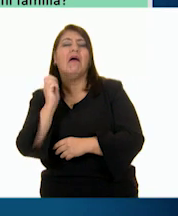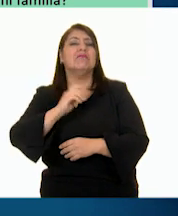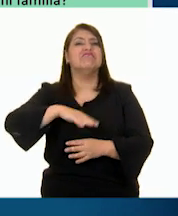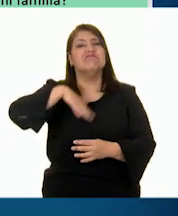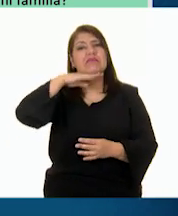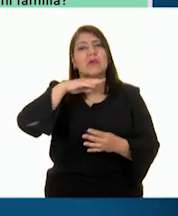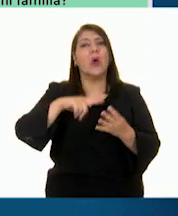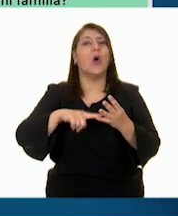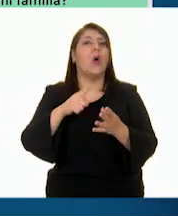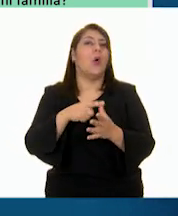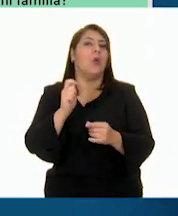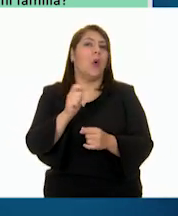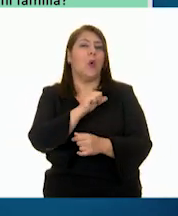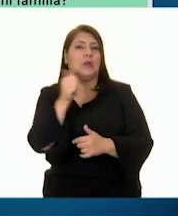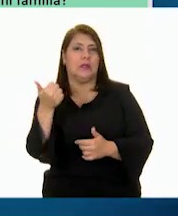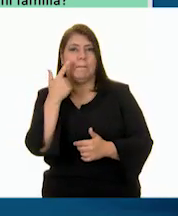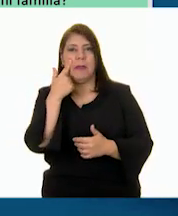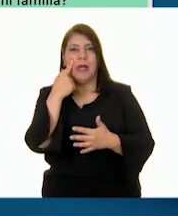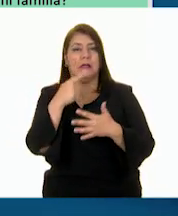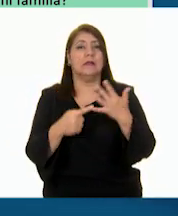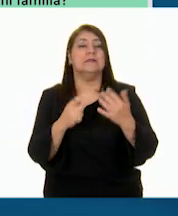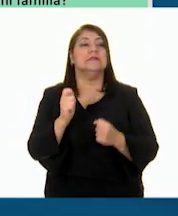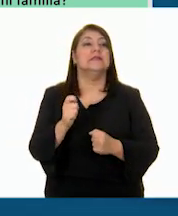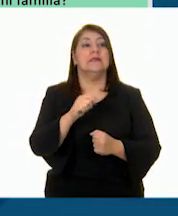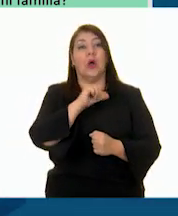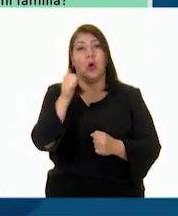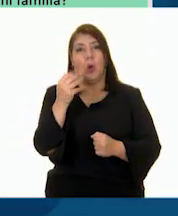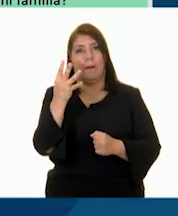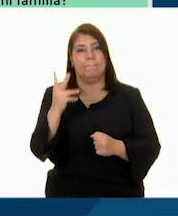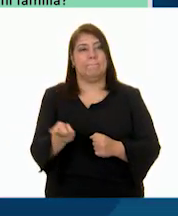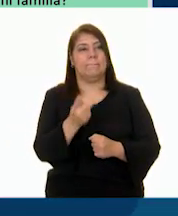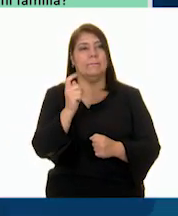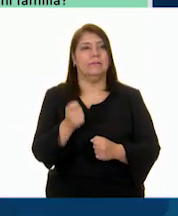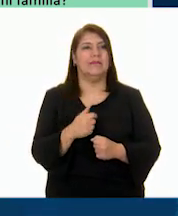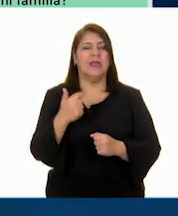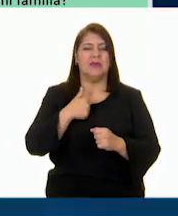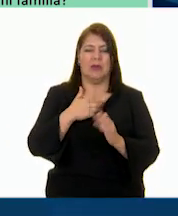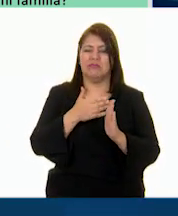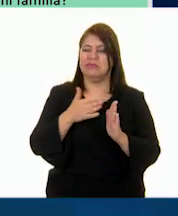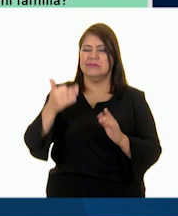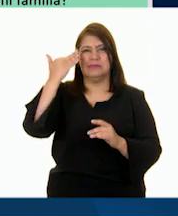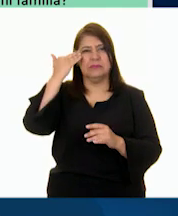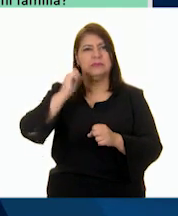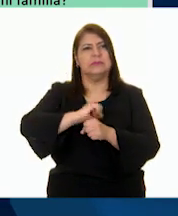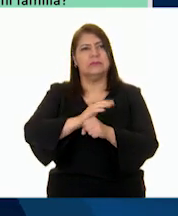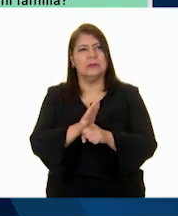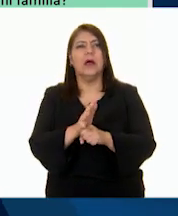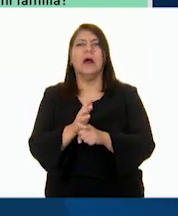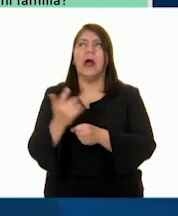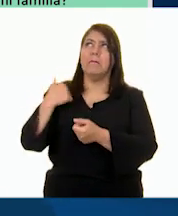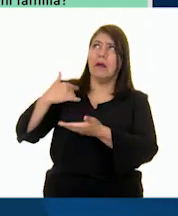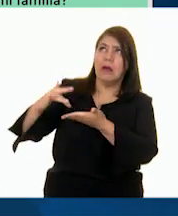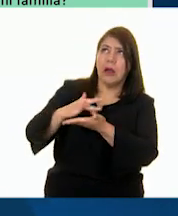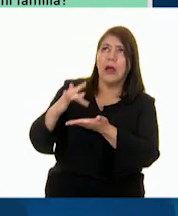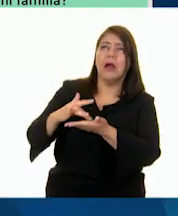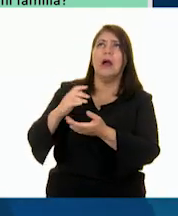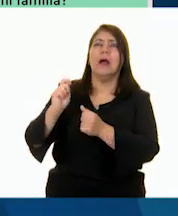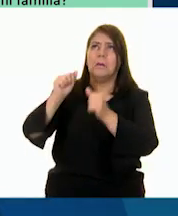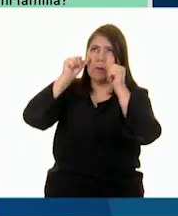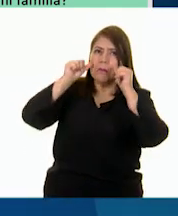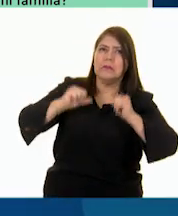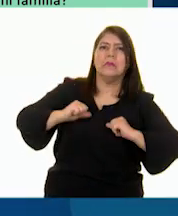otras? 4. Durante el confinamiento, ¿me he sentido escuchado y apoyado por mi familia?